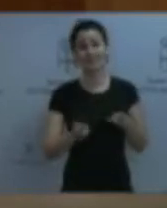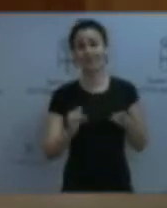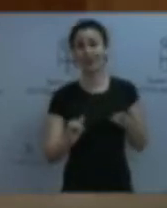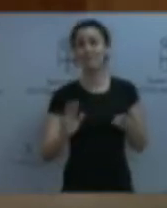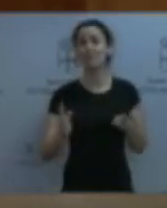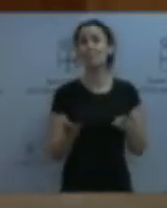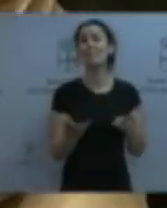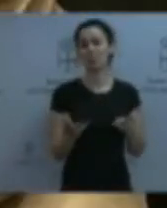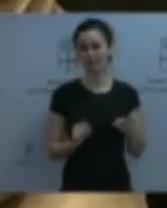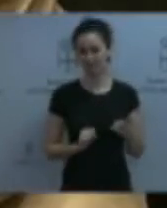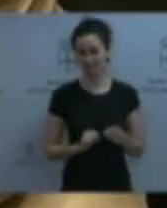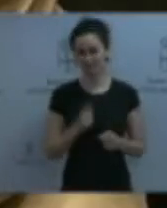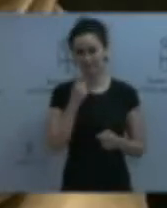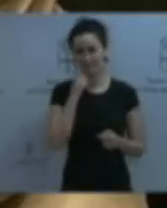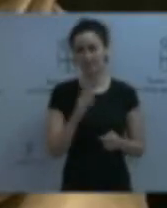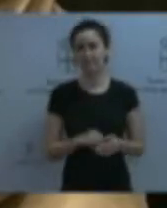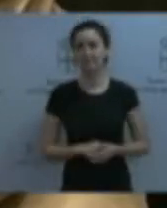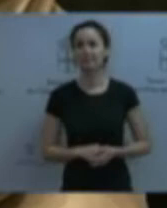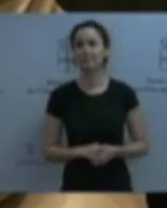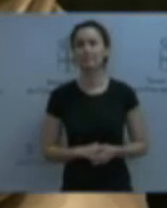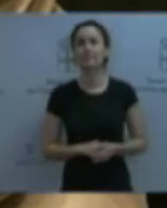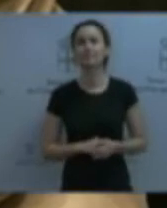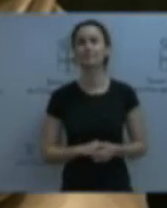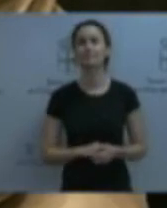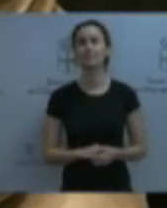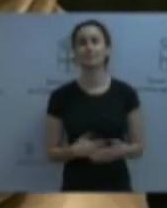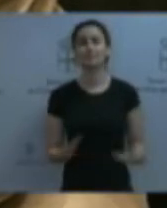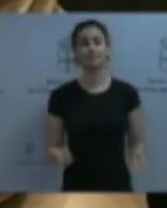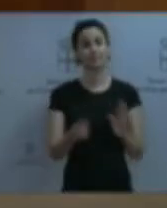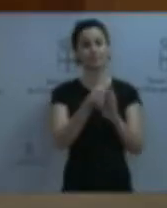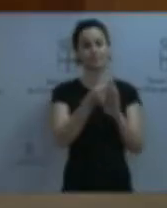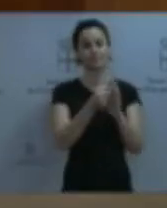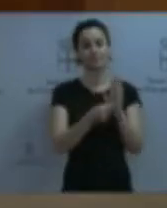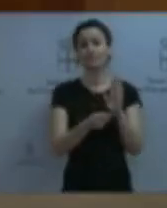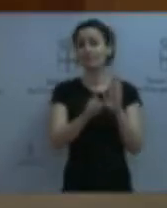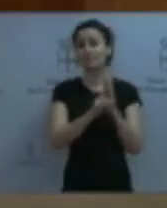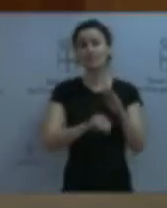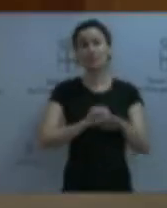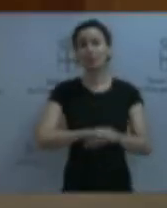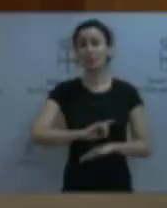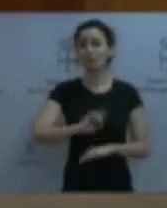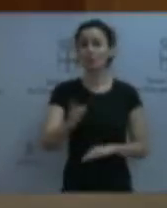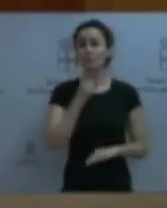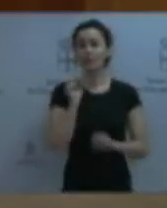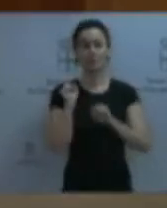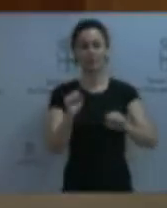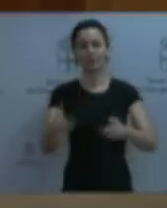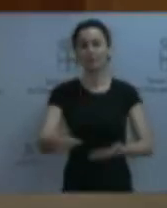urgencia, que es que les digan que no cumplen los requisitos del decreto y les denieguen la